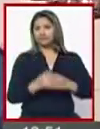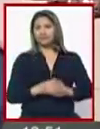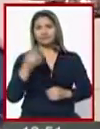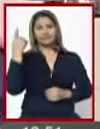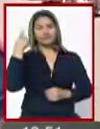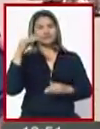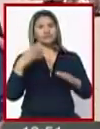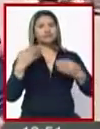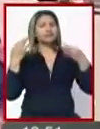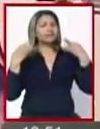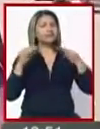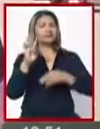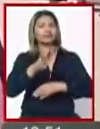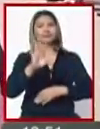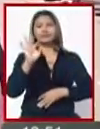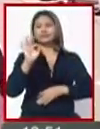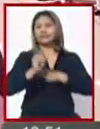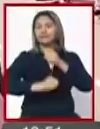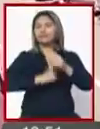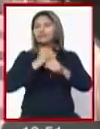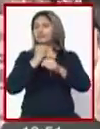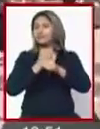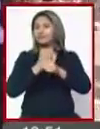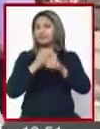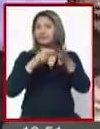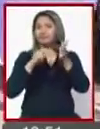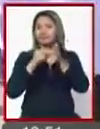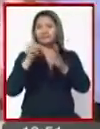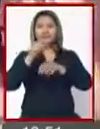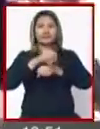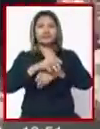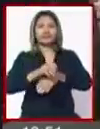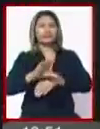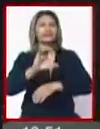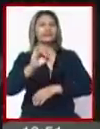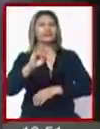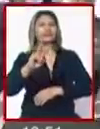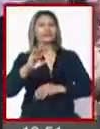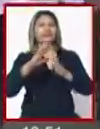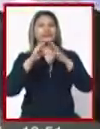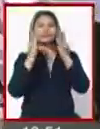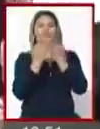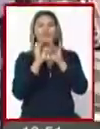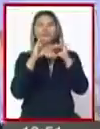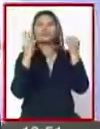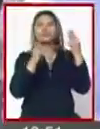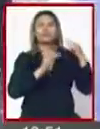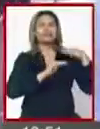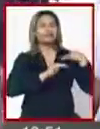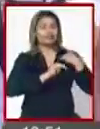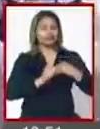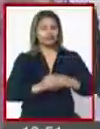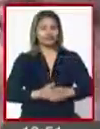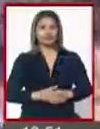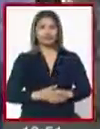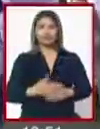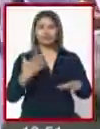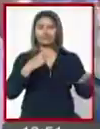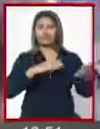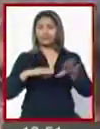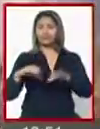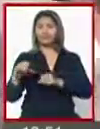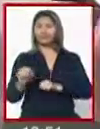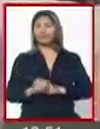para hacer este festejo del 49 al Cielo de Olla, como es el desfile cívico escolar institucional militar, ¿no? Se está llevando